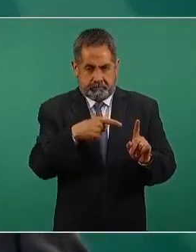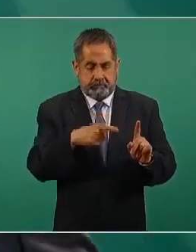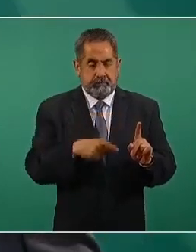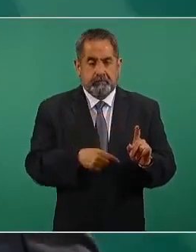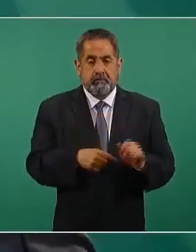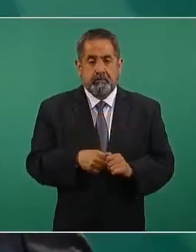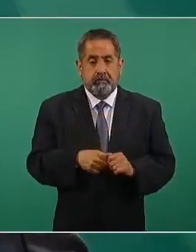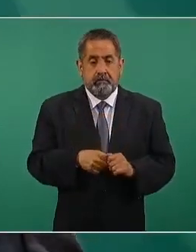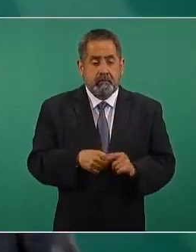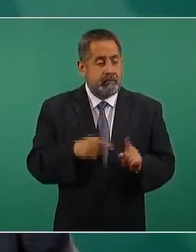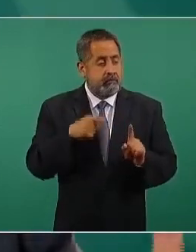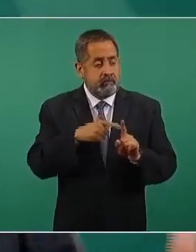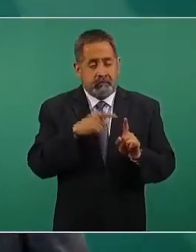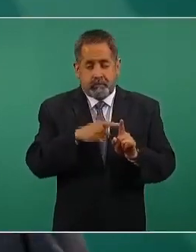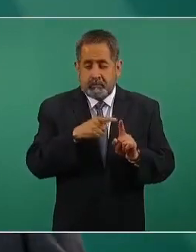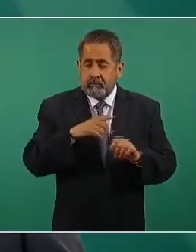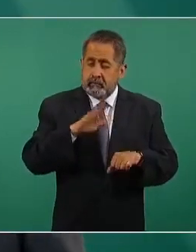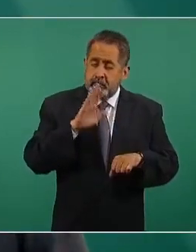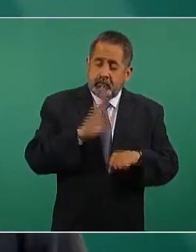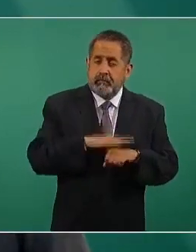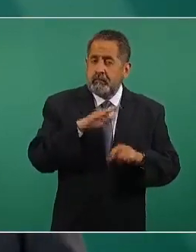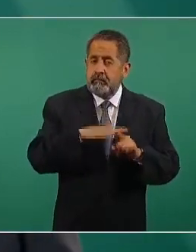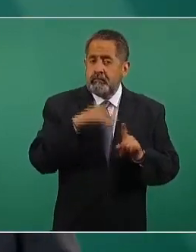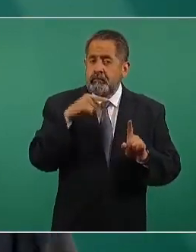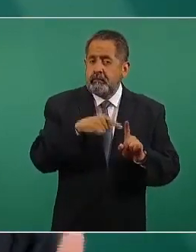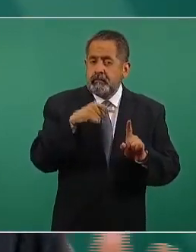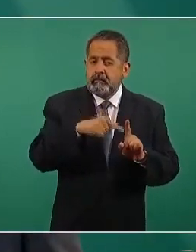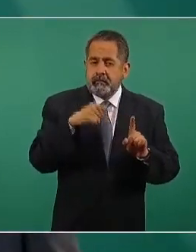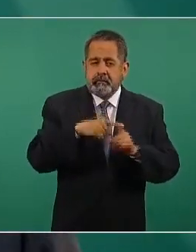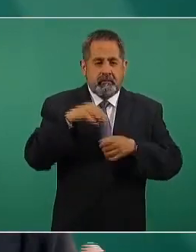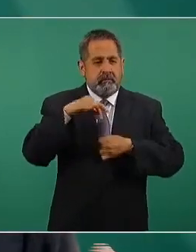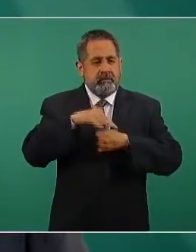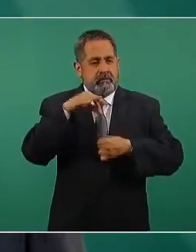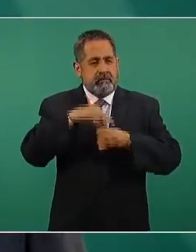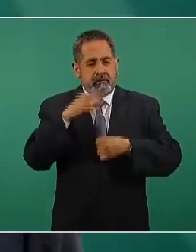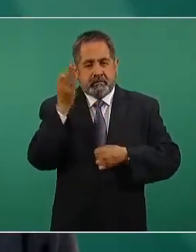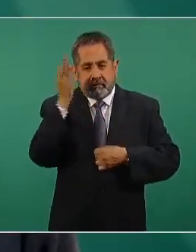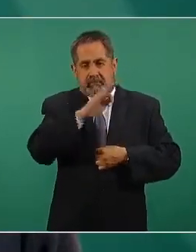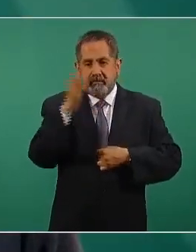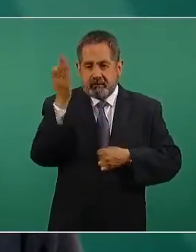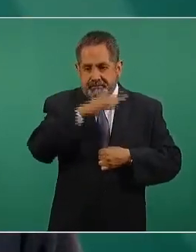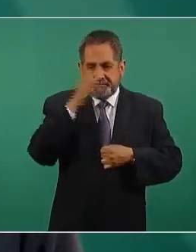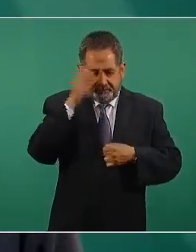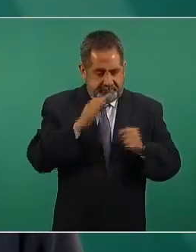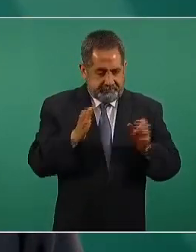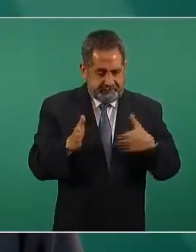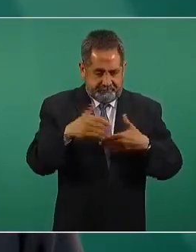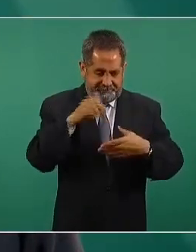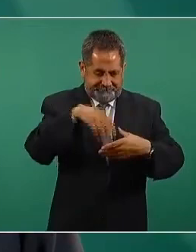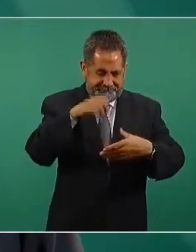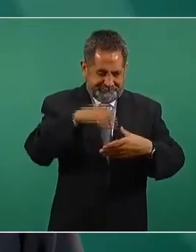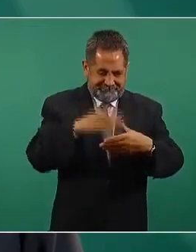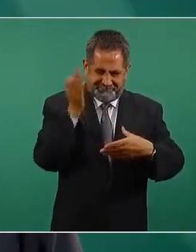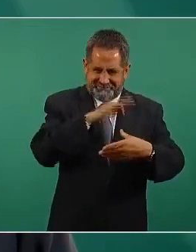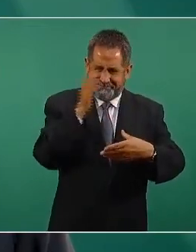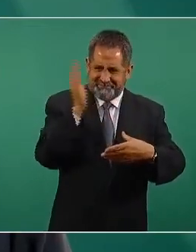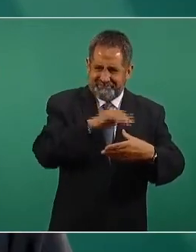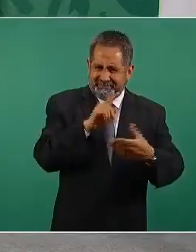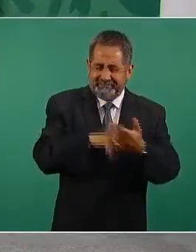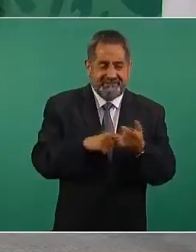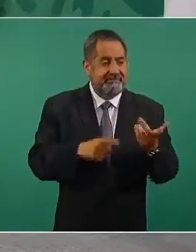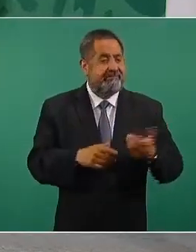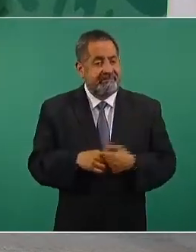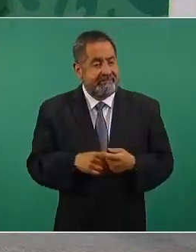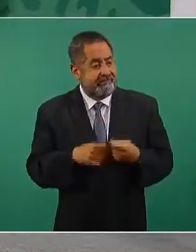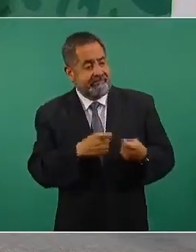fue el que más votos falsos le